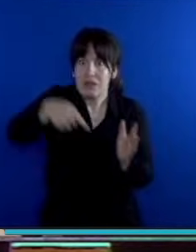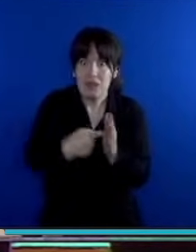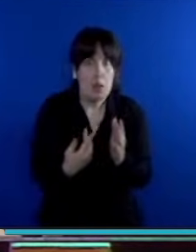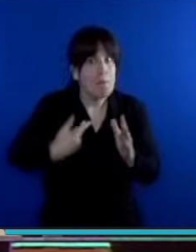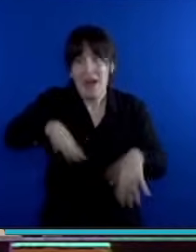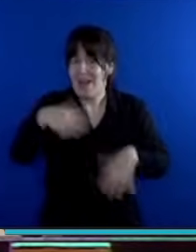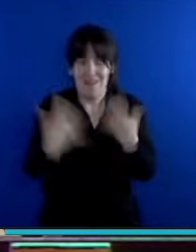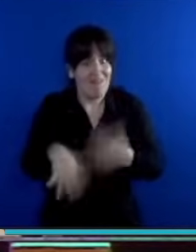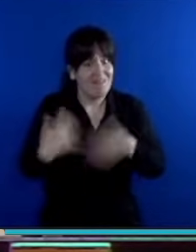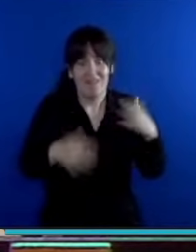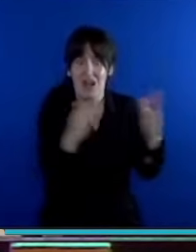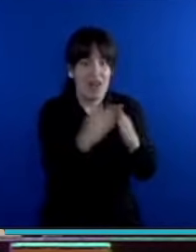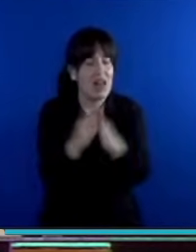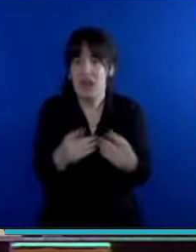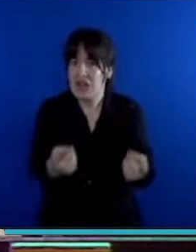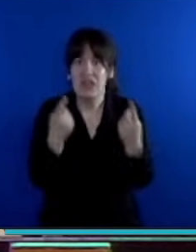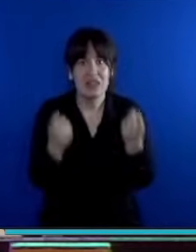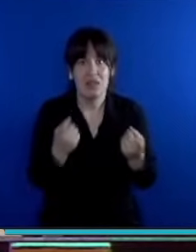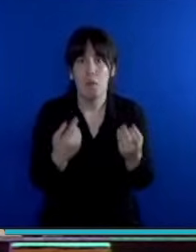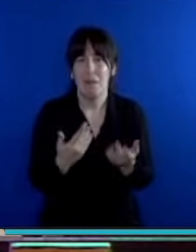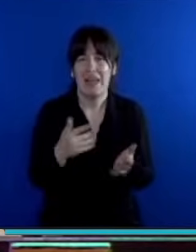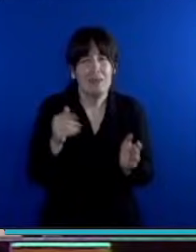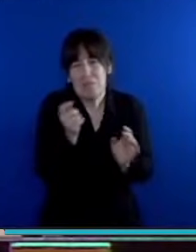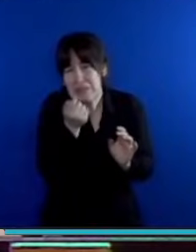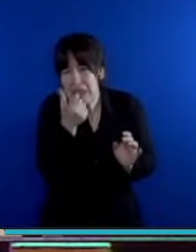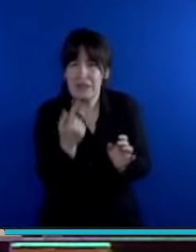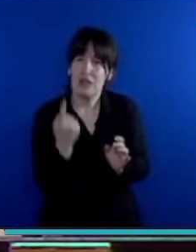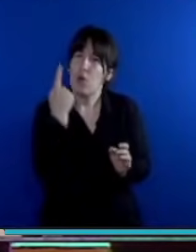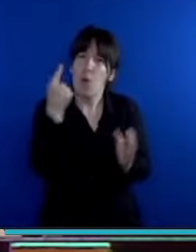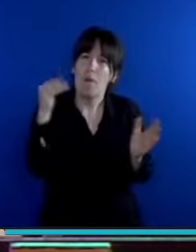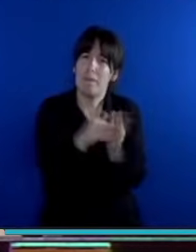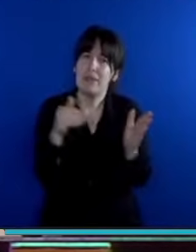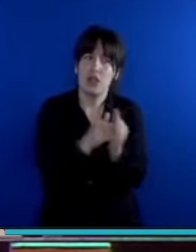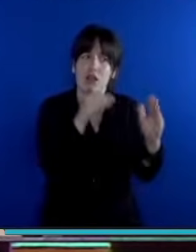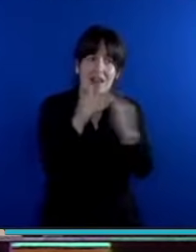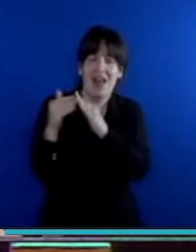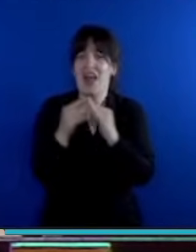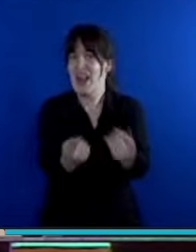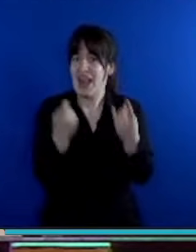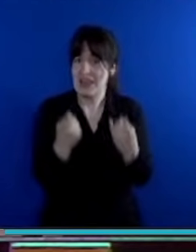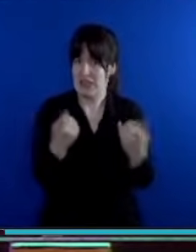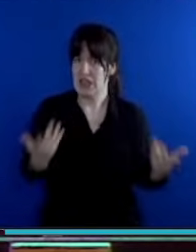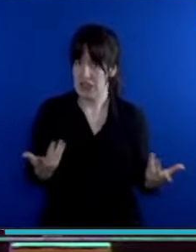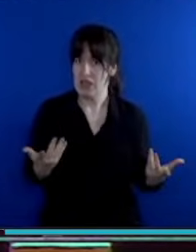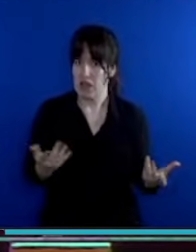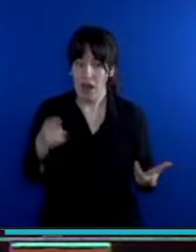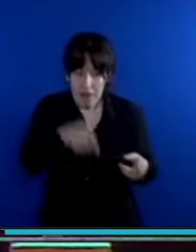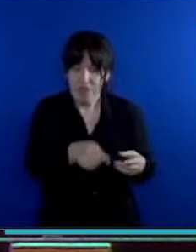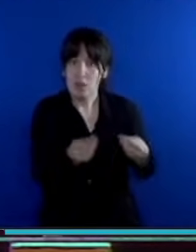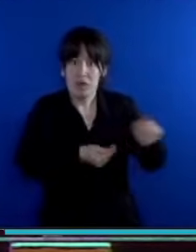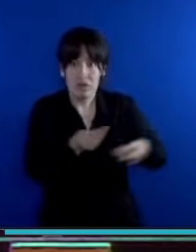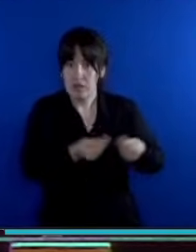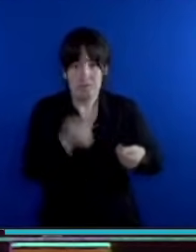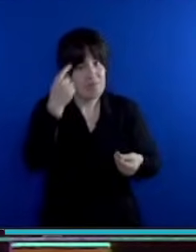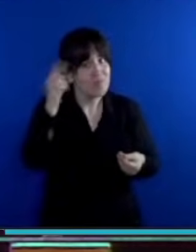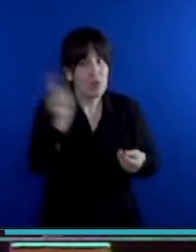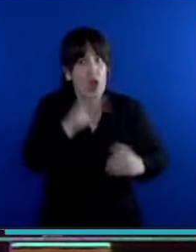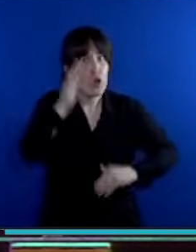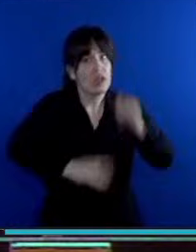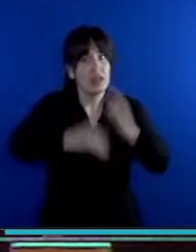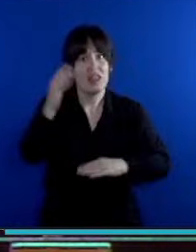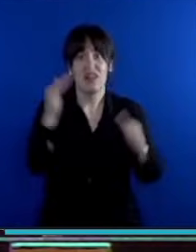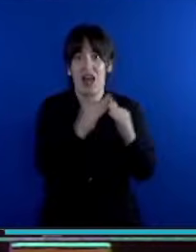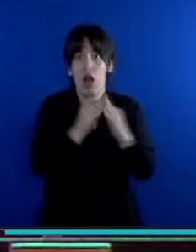emergencia habitacional tiene, con casi 1 millón de viviendas en emergencia habitacional. Este presupuesto no contempla la construcción de